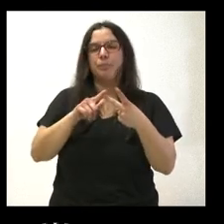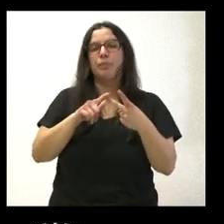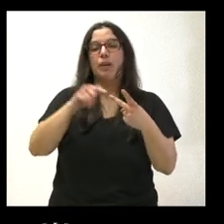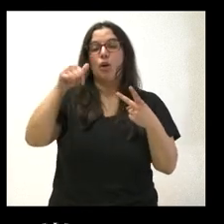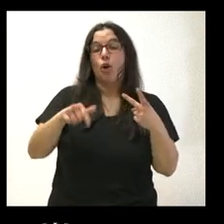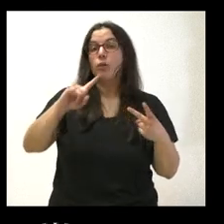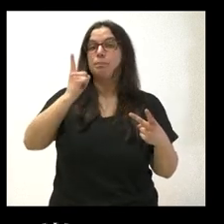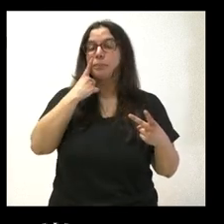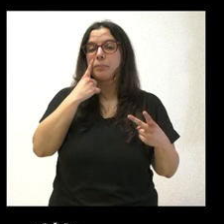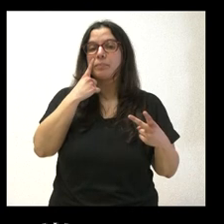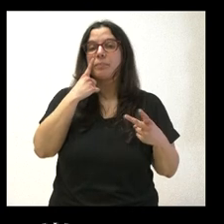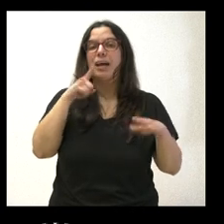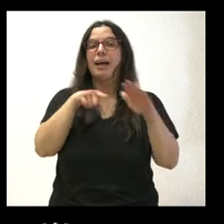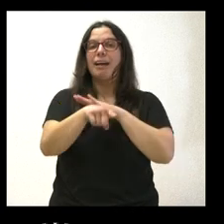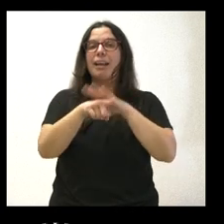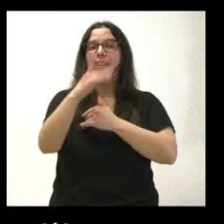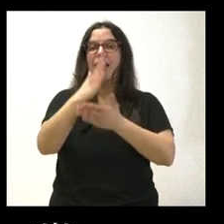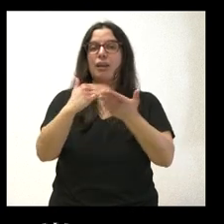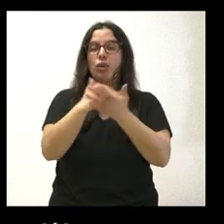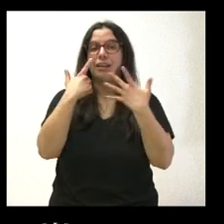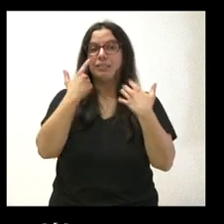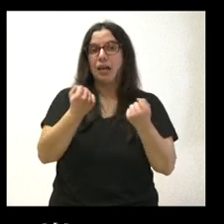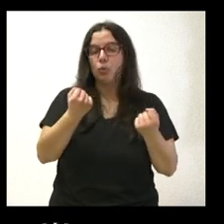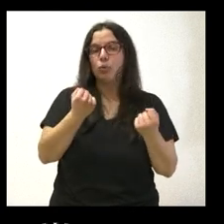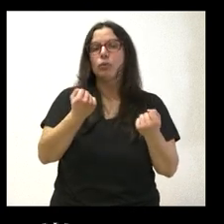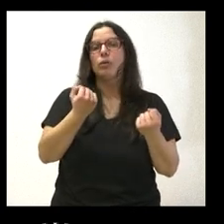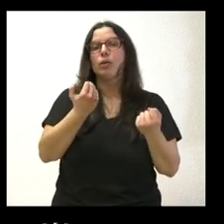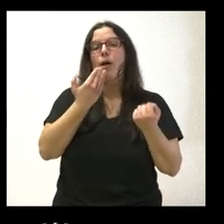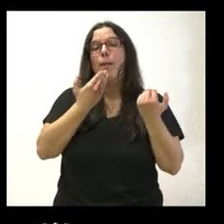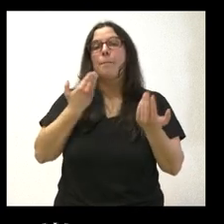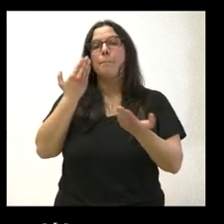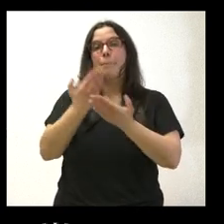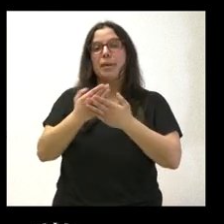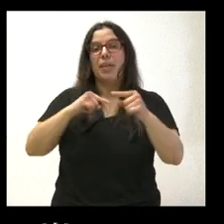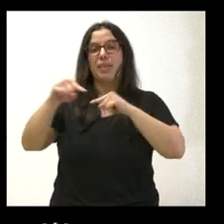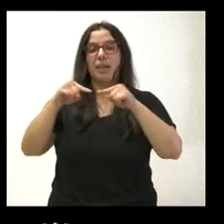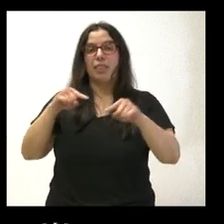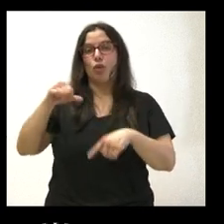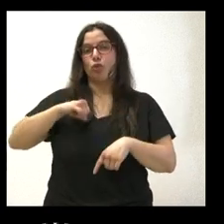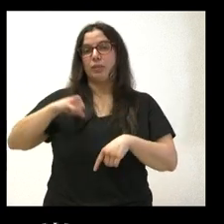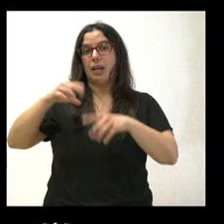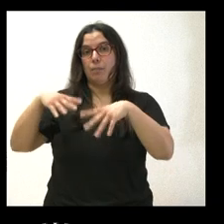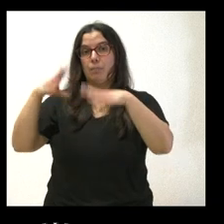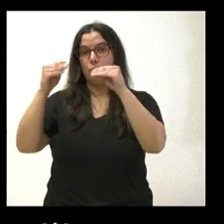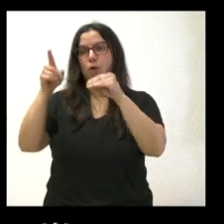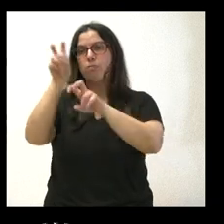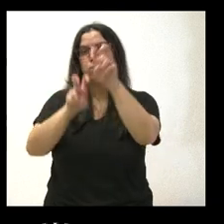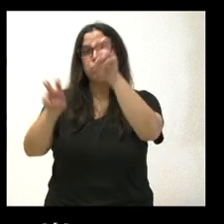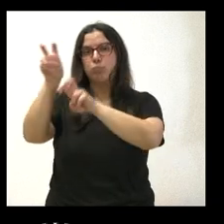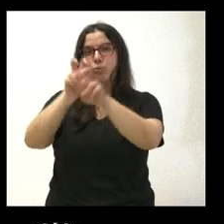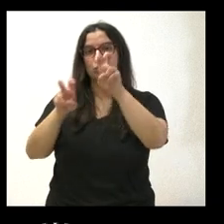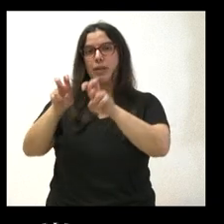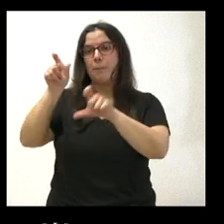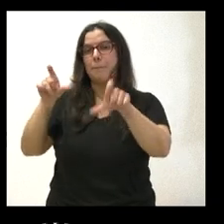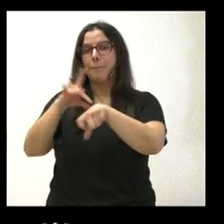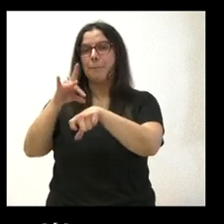hemos sabido que la gerencia Regional de salud ha pedido a la dirección del ubu que busque voluntarios entre los especialistas